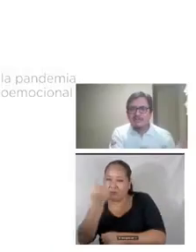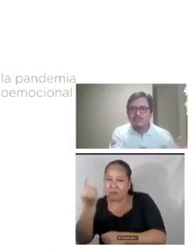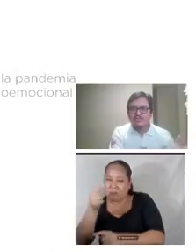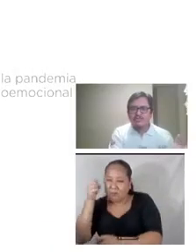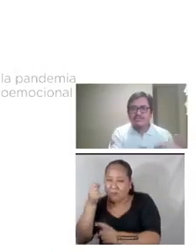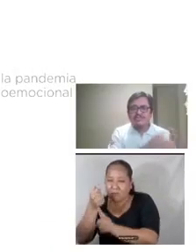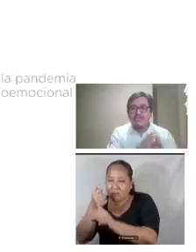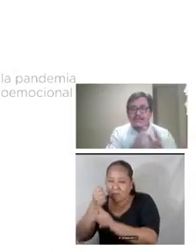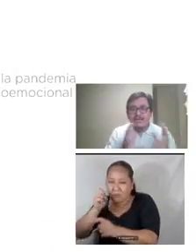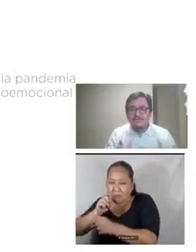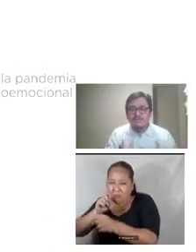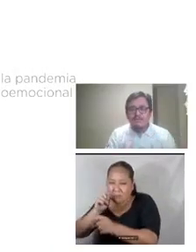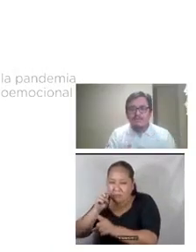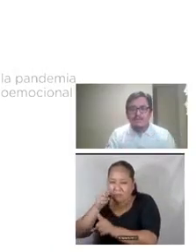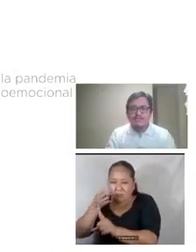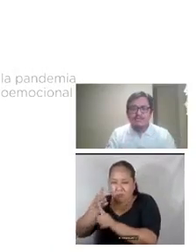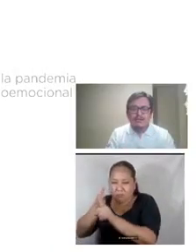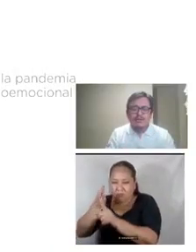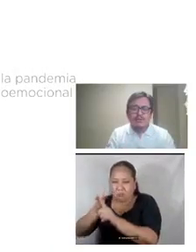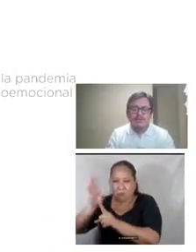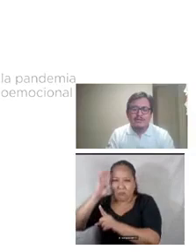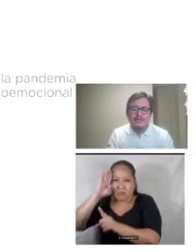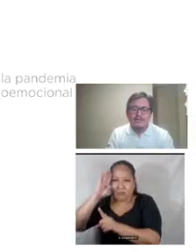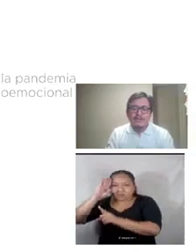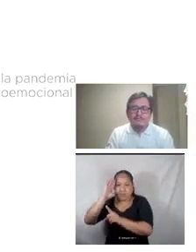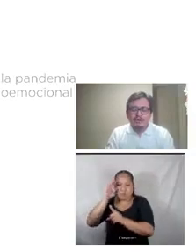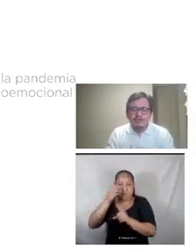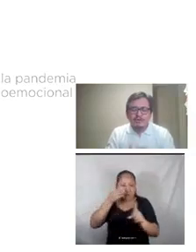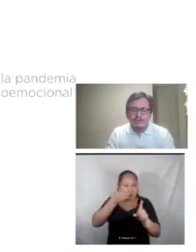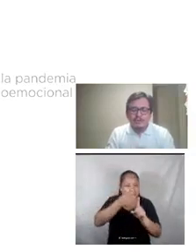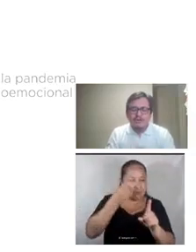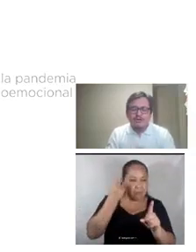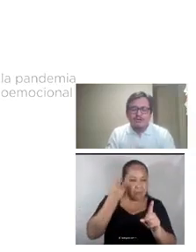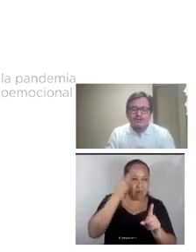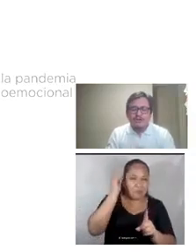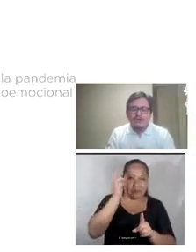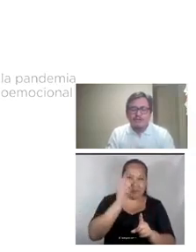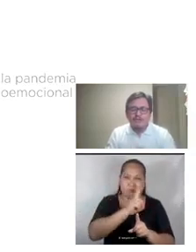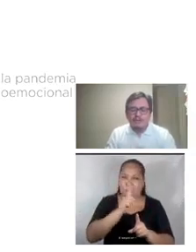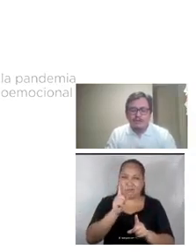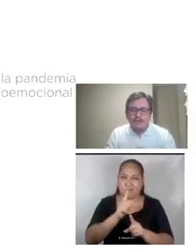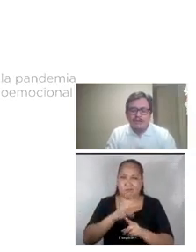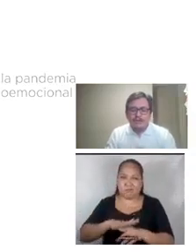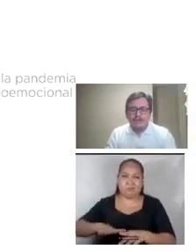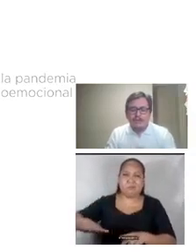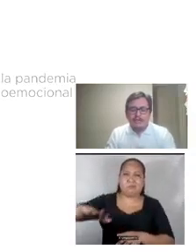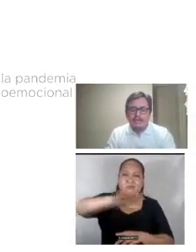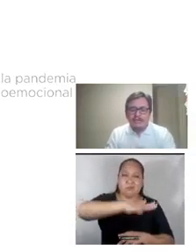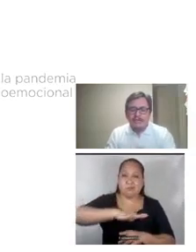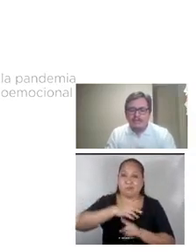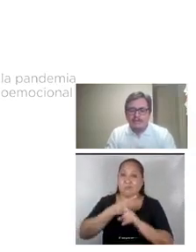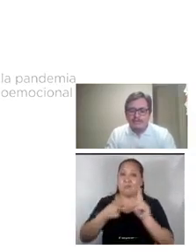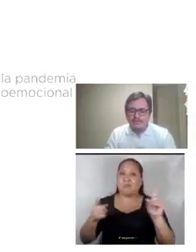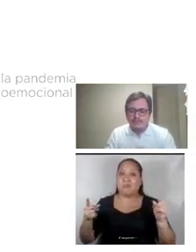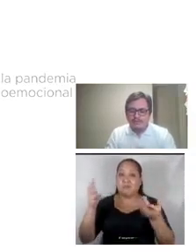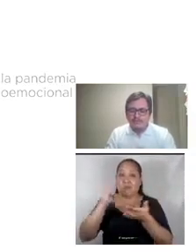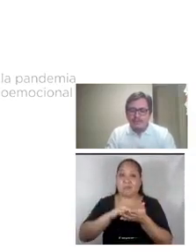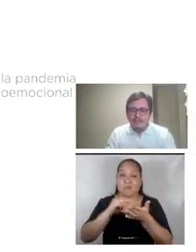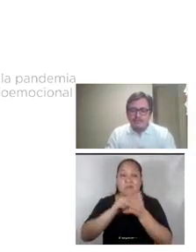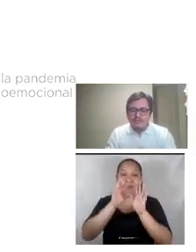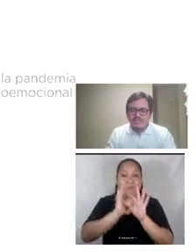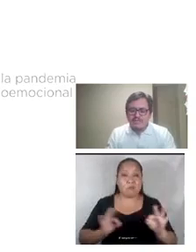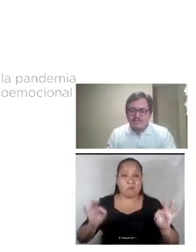especializa en policías. Eso es muy importante tenerlo en cuenta. Pero sobre todo, y de manera particular, quería relevar